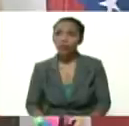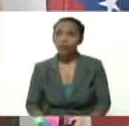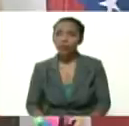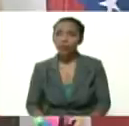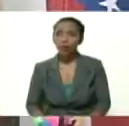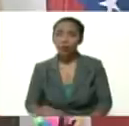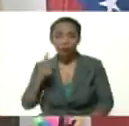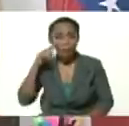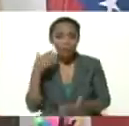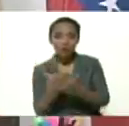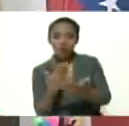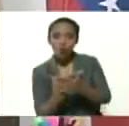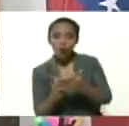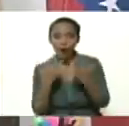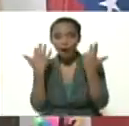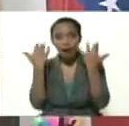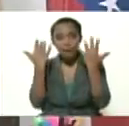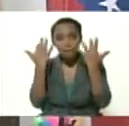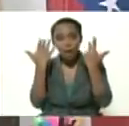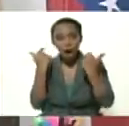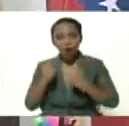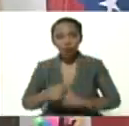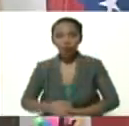las pruebas en las manos